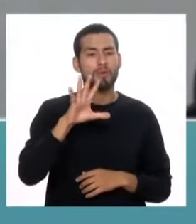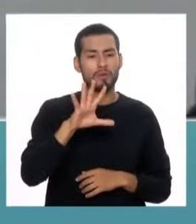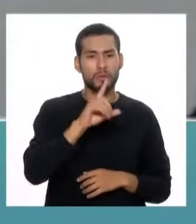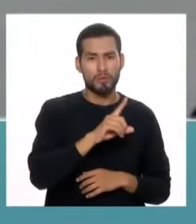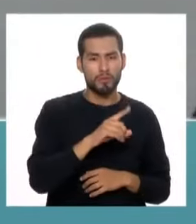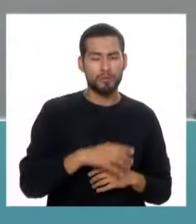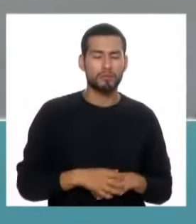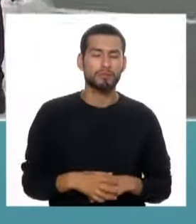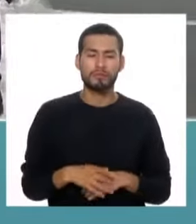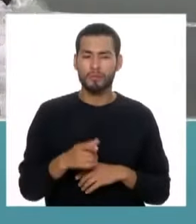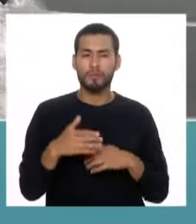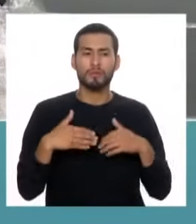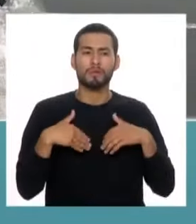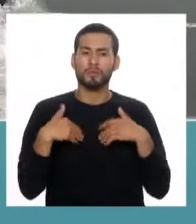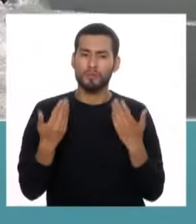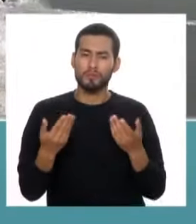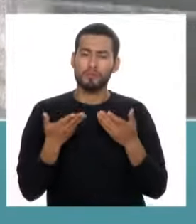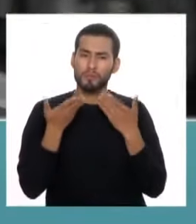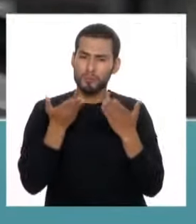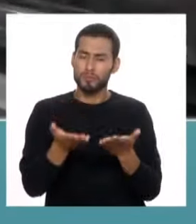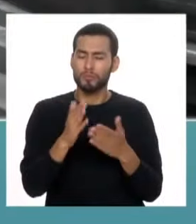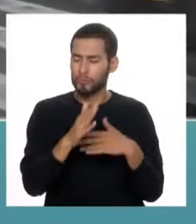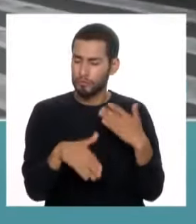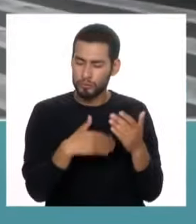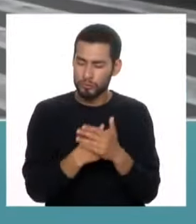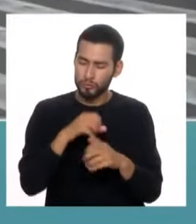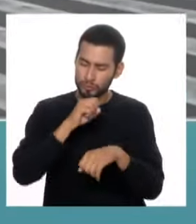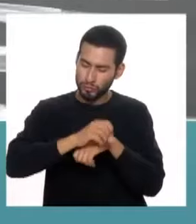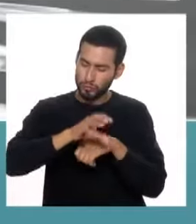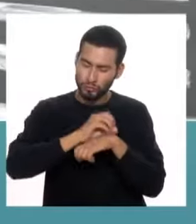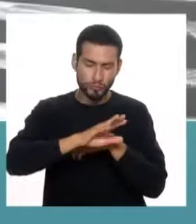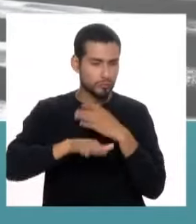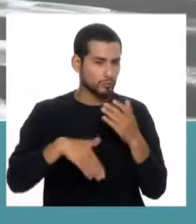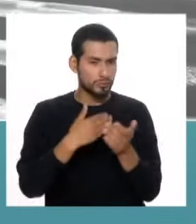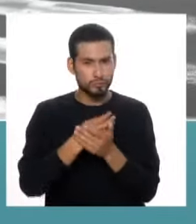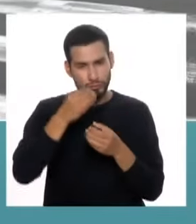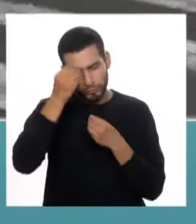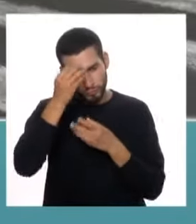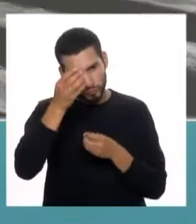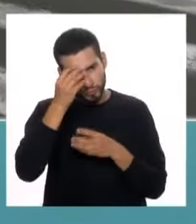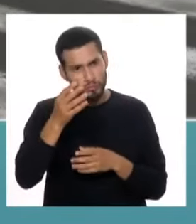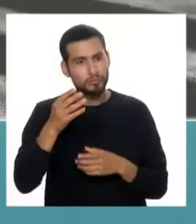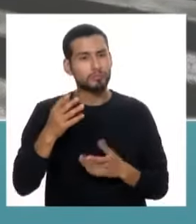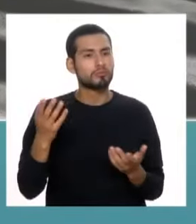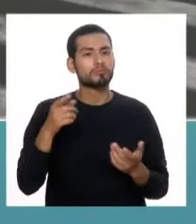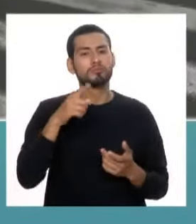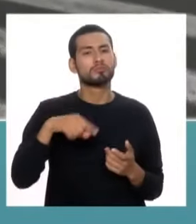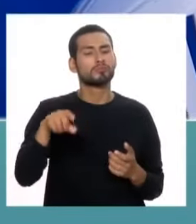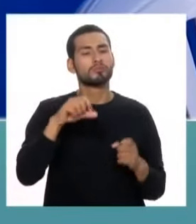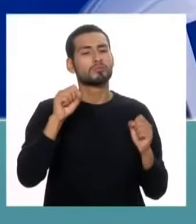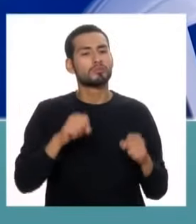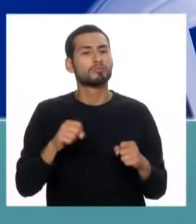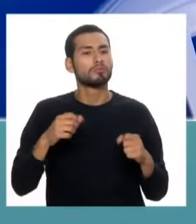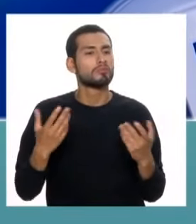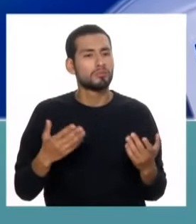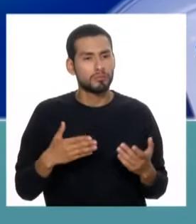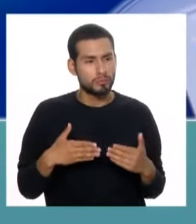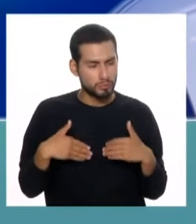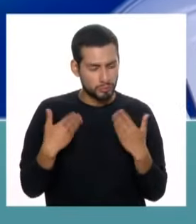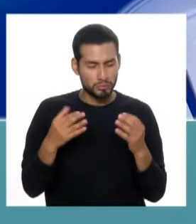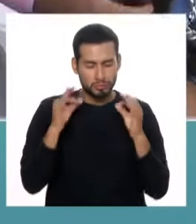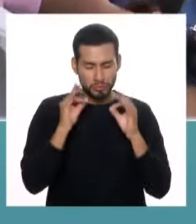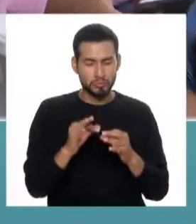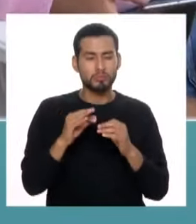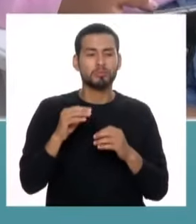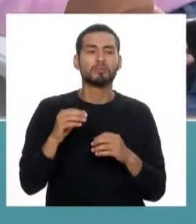0800-00151. Y ahí vamos a poder darles todo el asesoramiento, toda la información que requieren para poder cumplir con